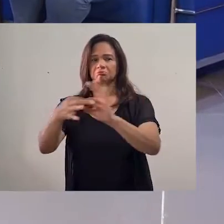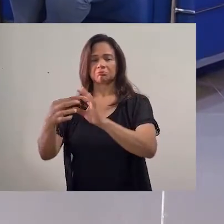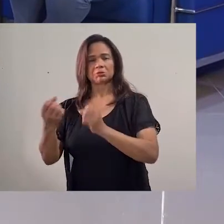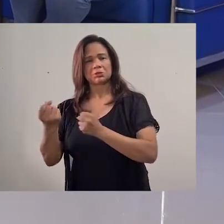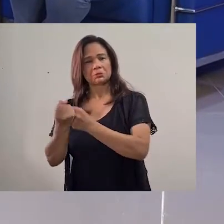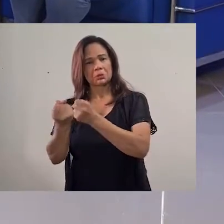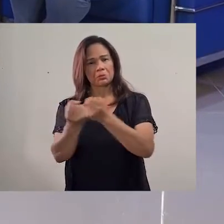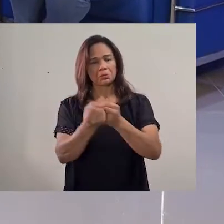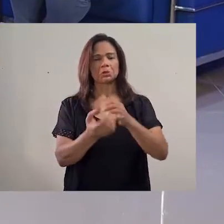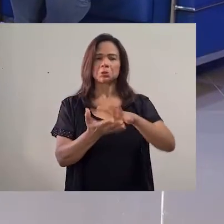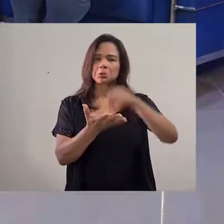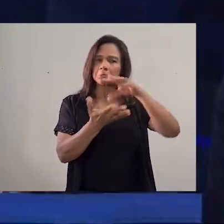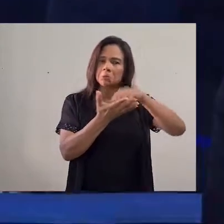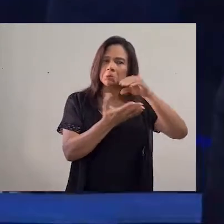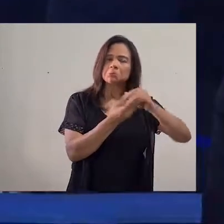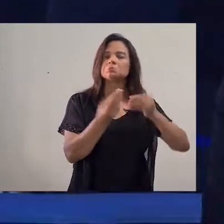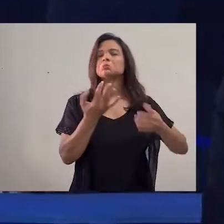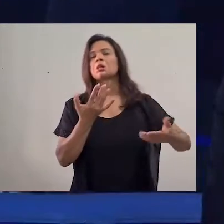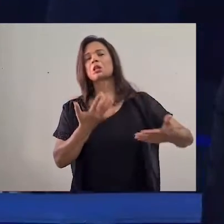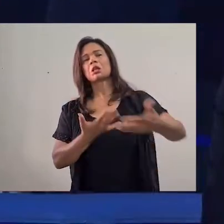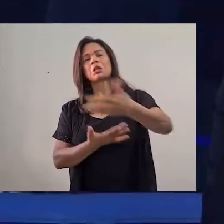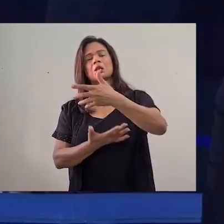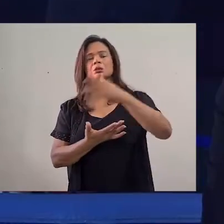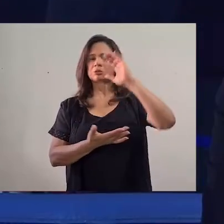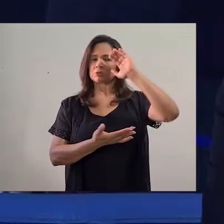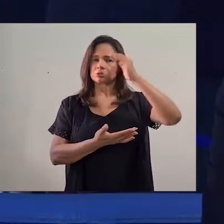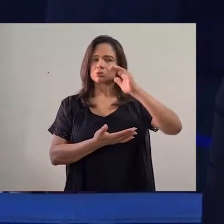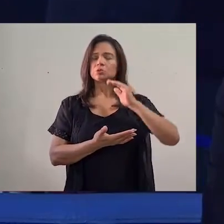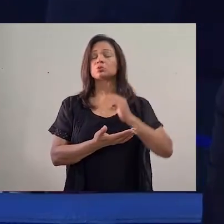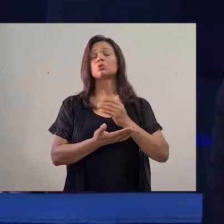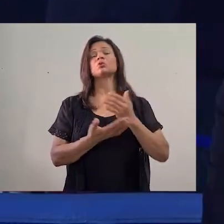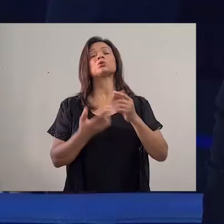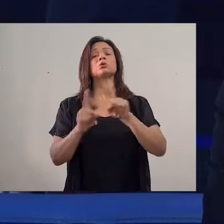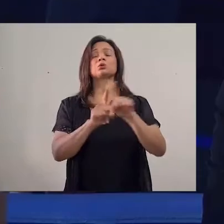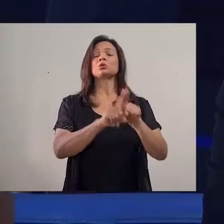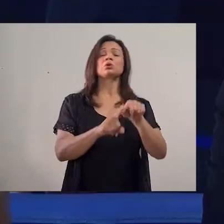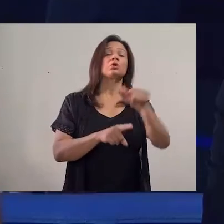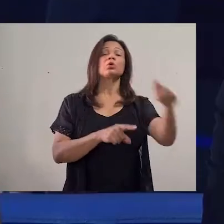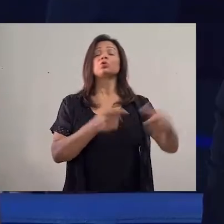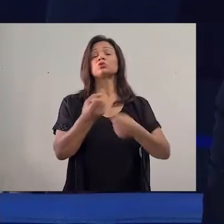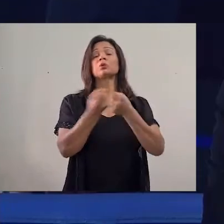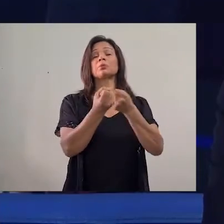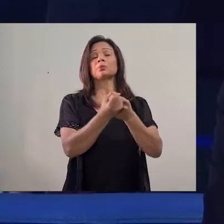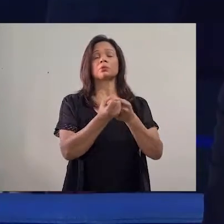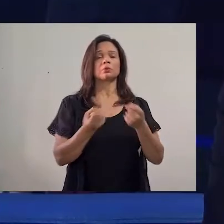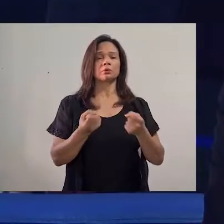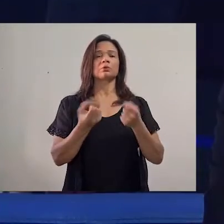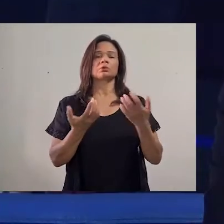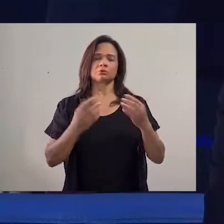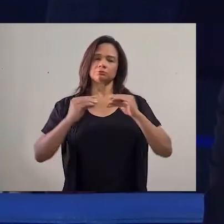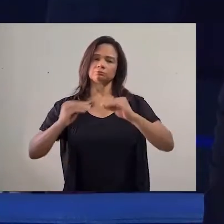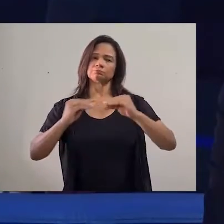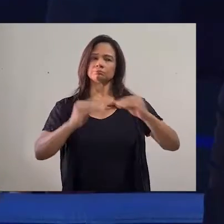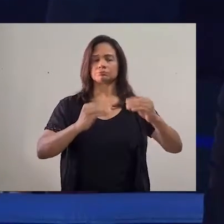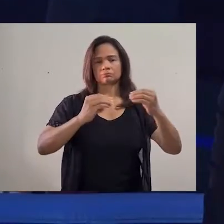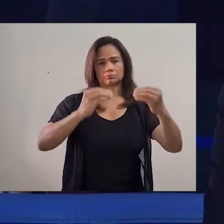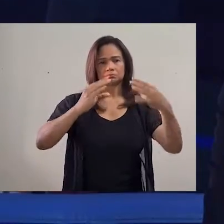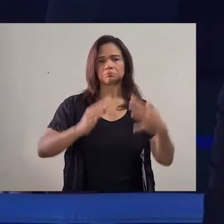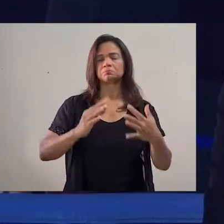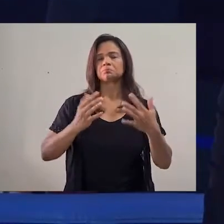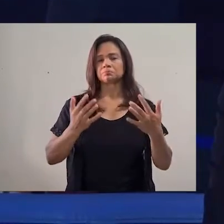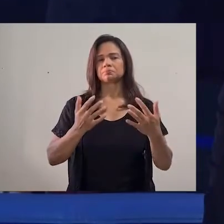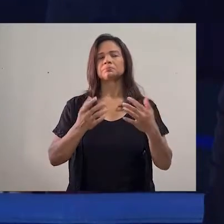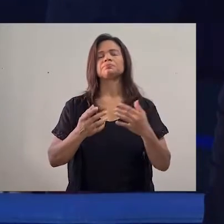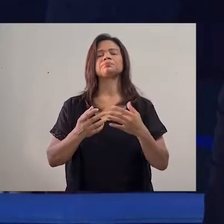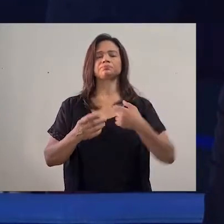seguir apoyando los aprendizajes de su estudiante, de su hijo, perdón. Y otro apoyo importante es la